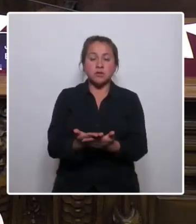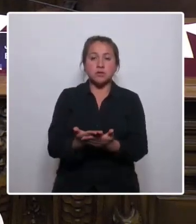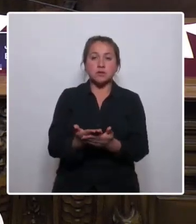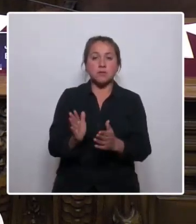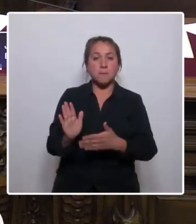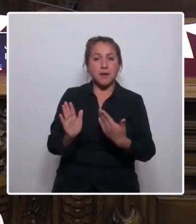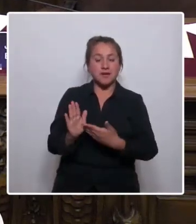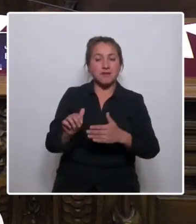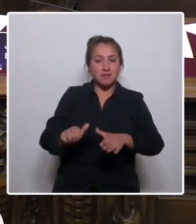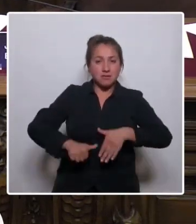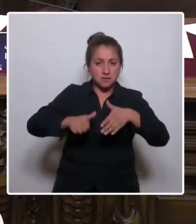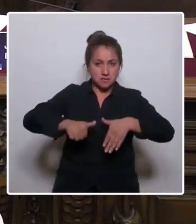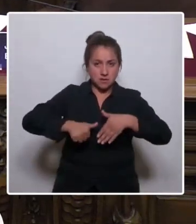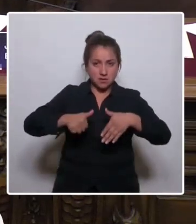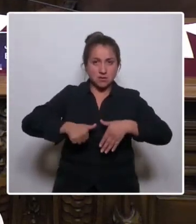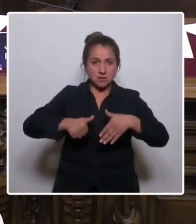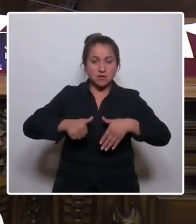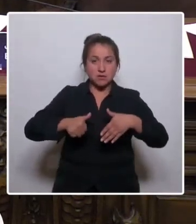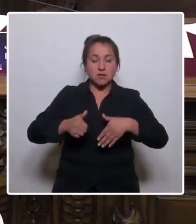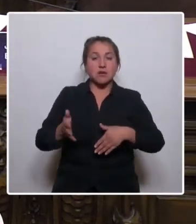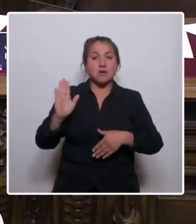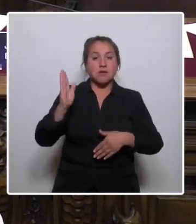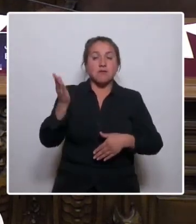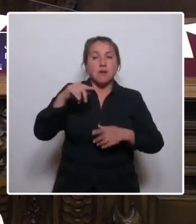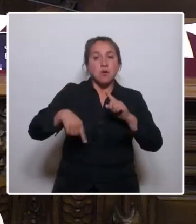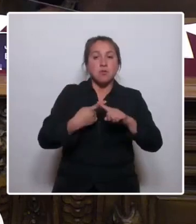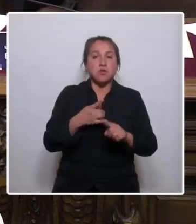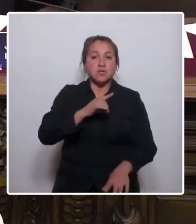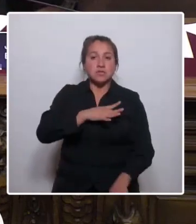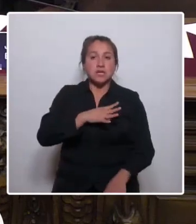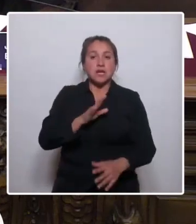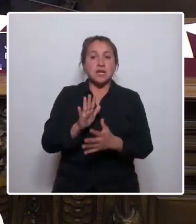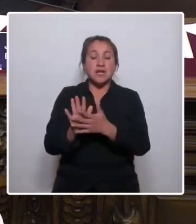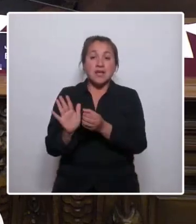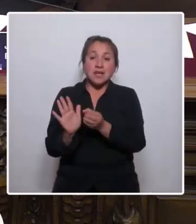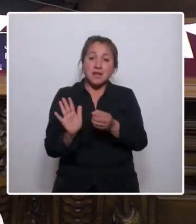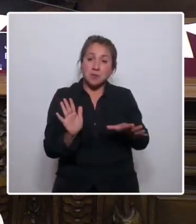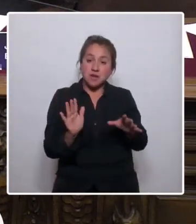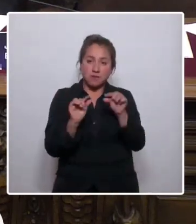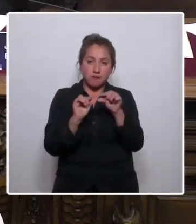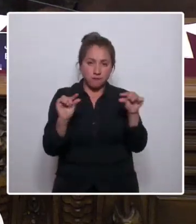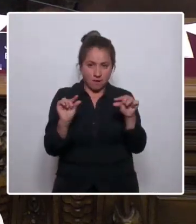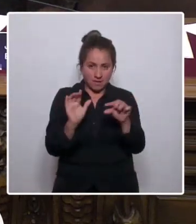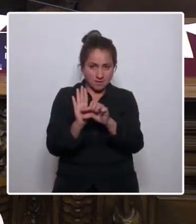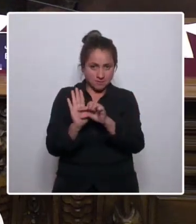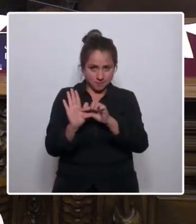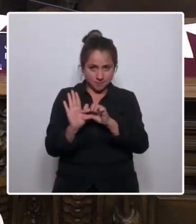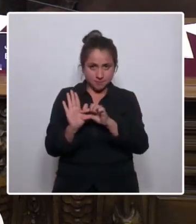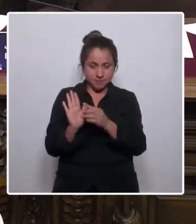la página 16 de Vamos por Chile para eliminar una frase.